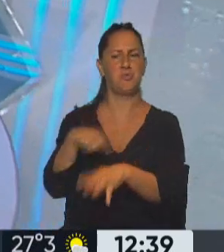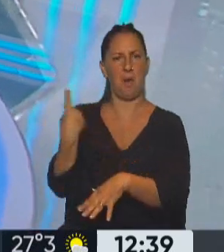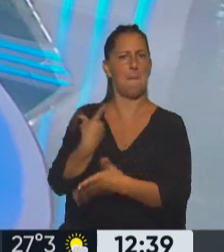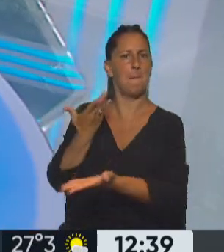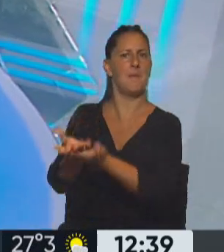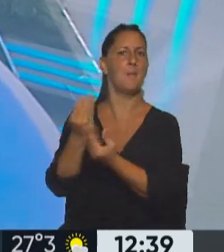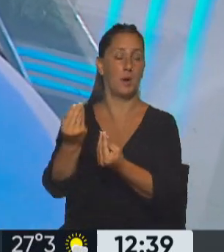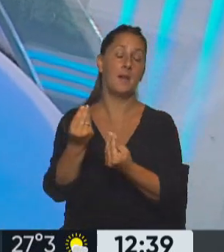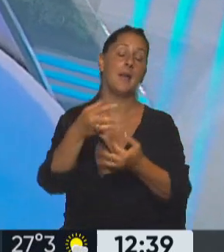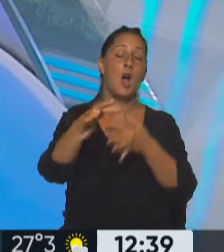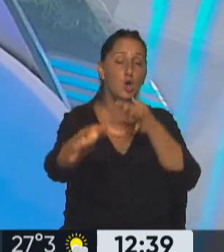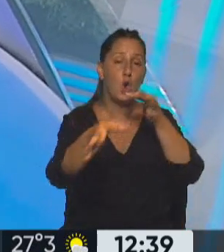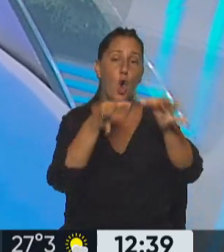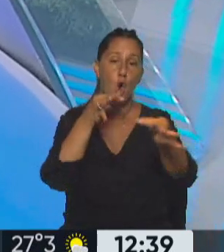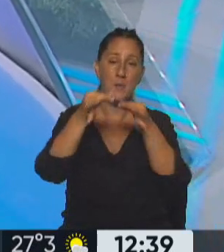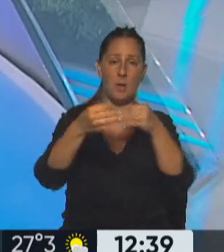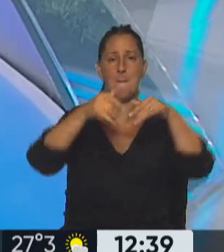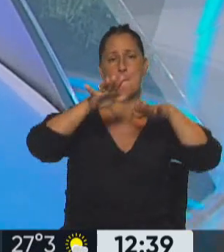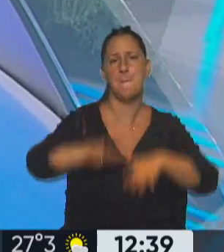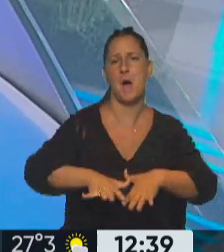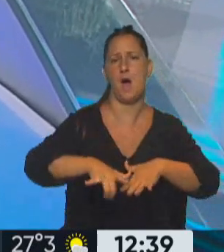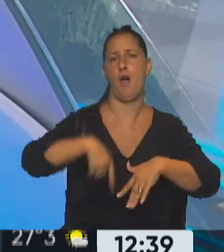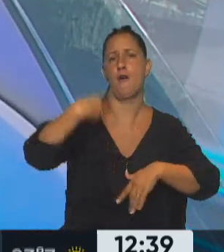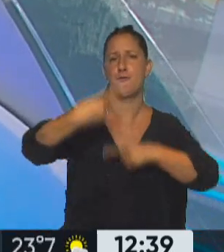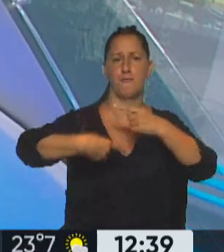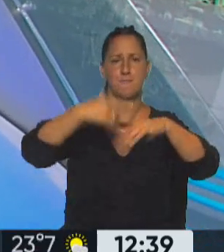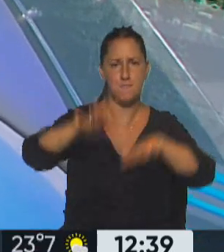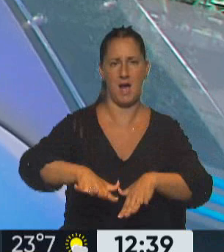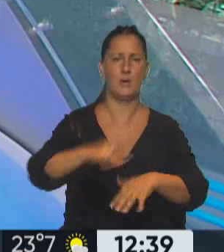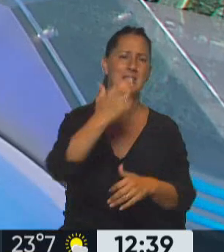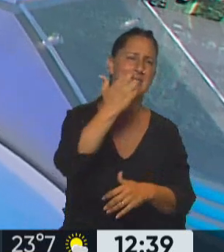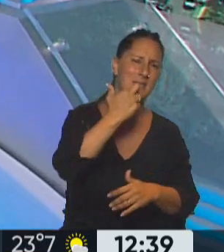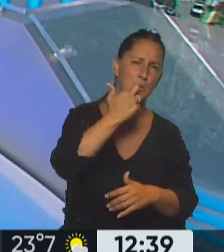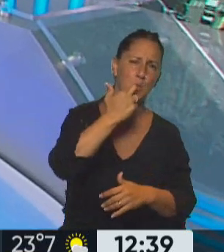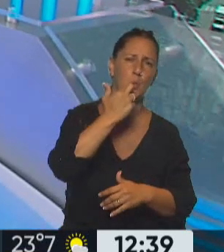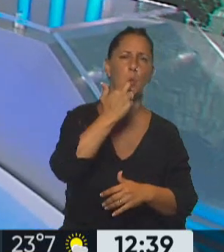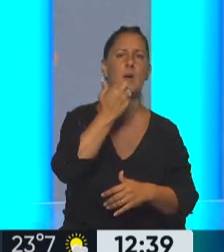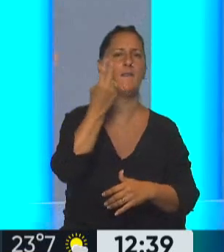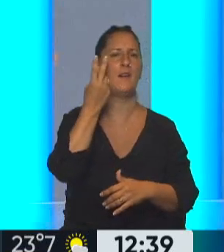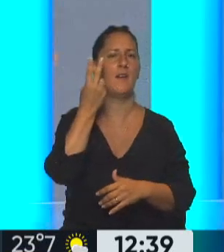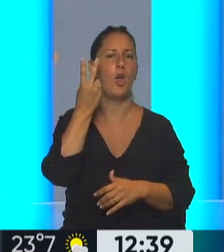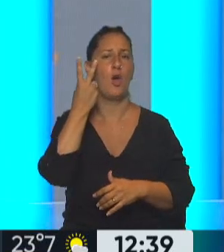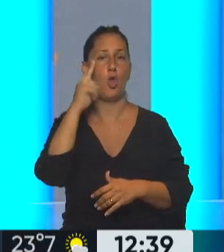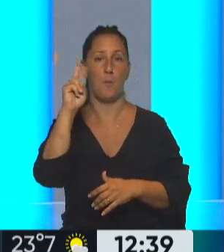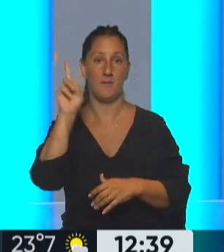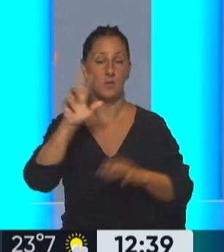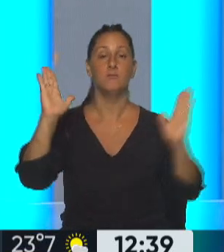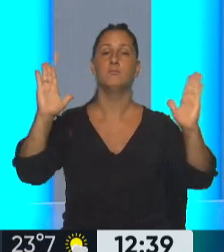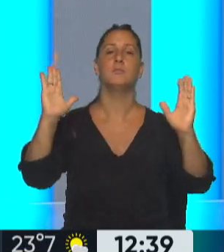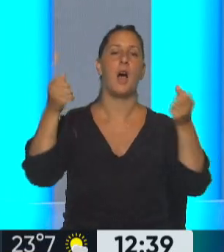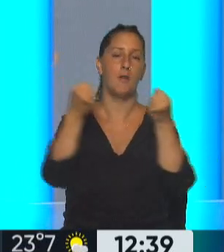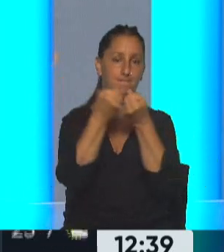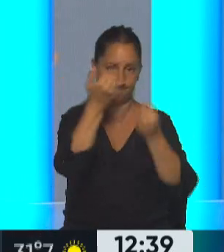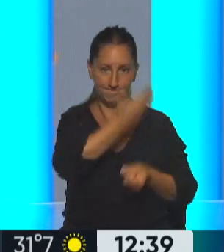de diálogo, ¿no? Tras los paros realizados entre el 19 y el 2022 y el acuerdo que llegaron con el gobierno